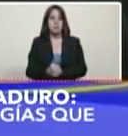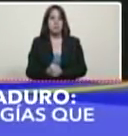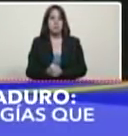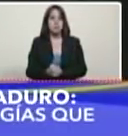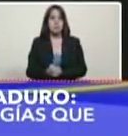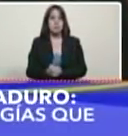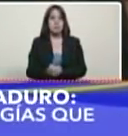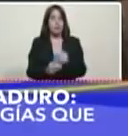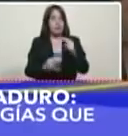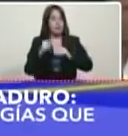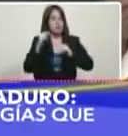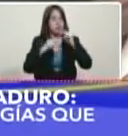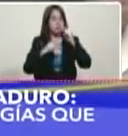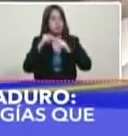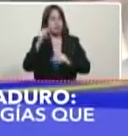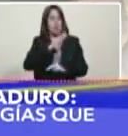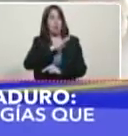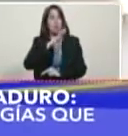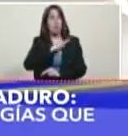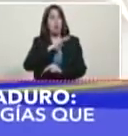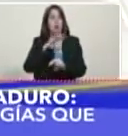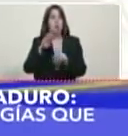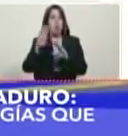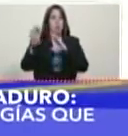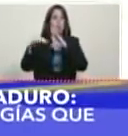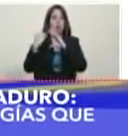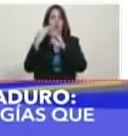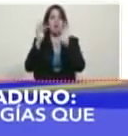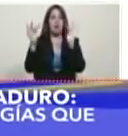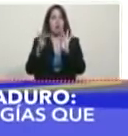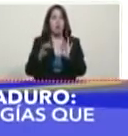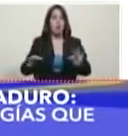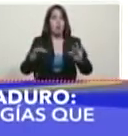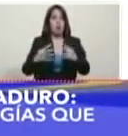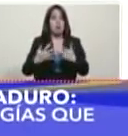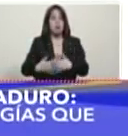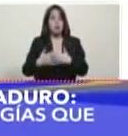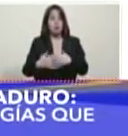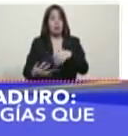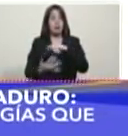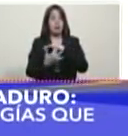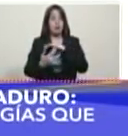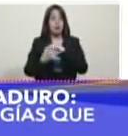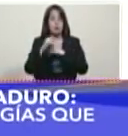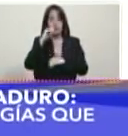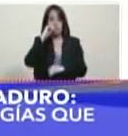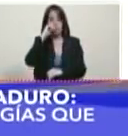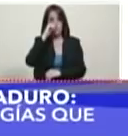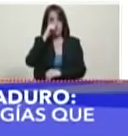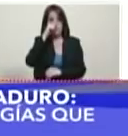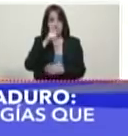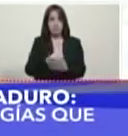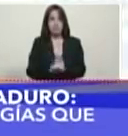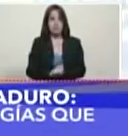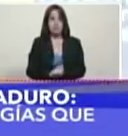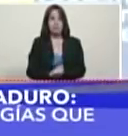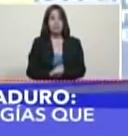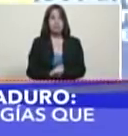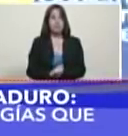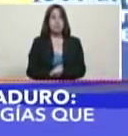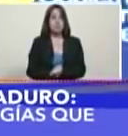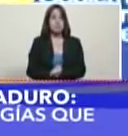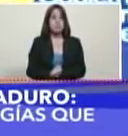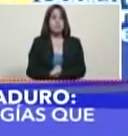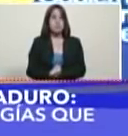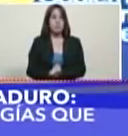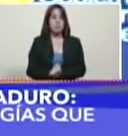a la construcción de nuestro propio modelo industrial tecnológico. Nuestro propio modelo industrial tecnológico.